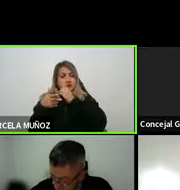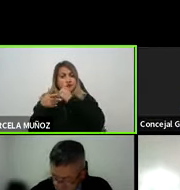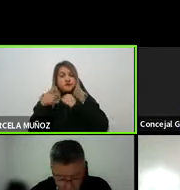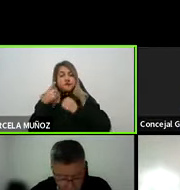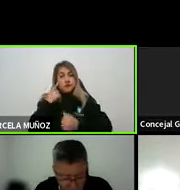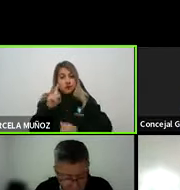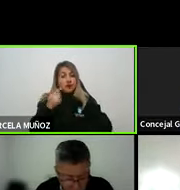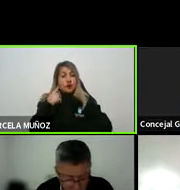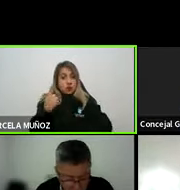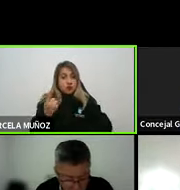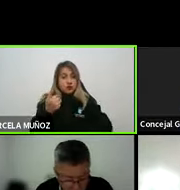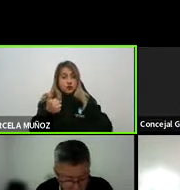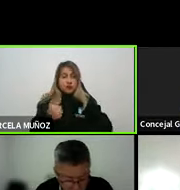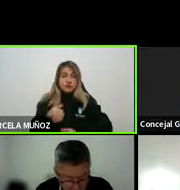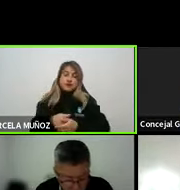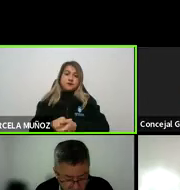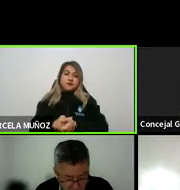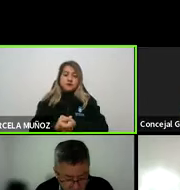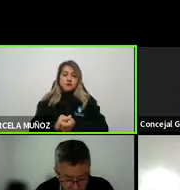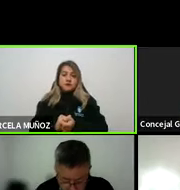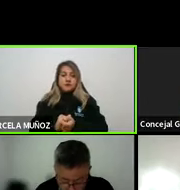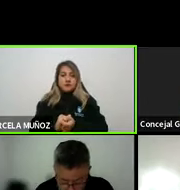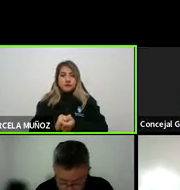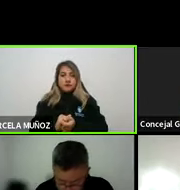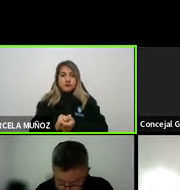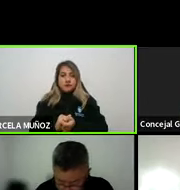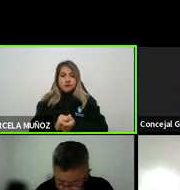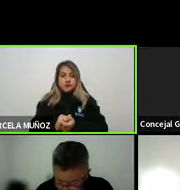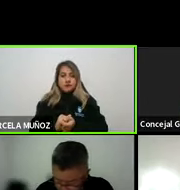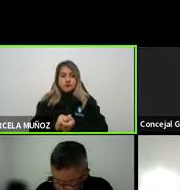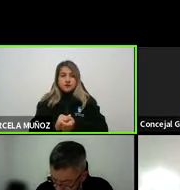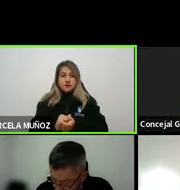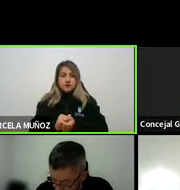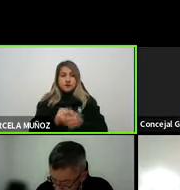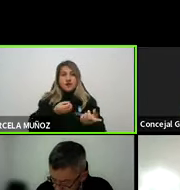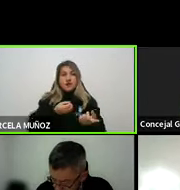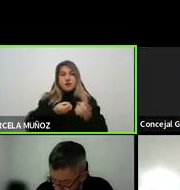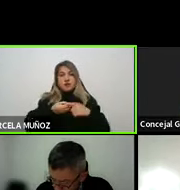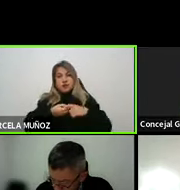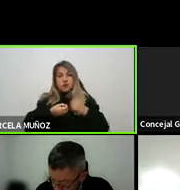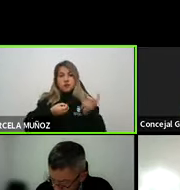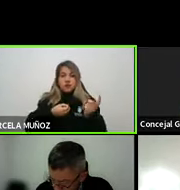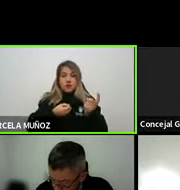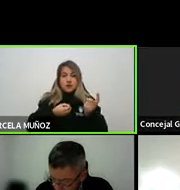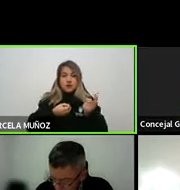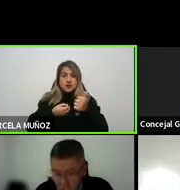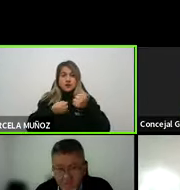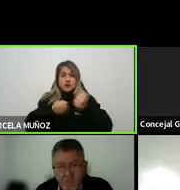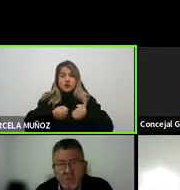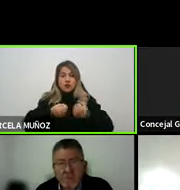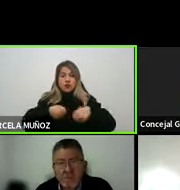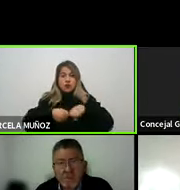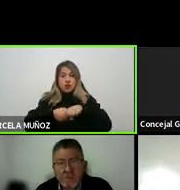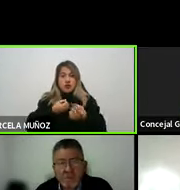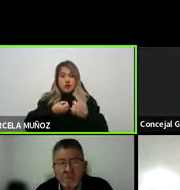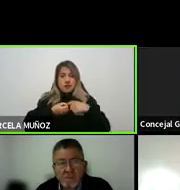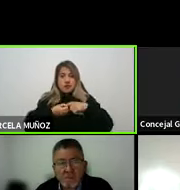la escuchamos. Sí, no, que me reintegré. Eso, que pude conectarme.